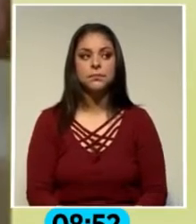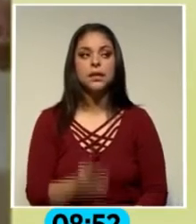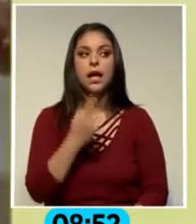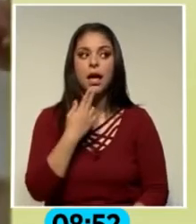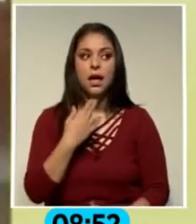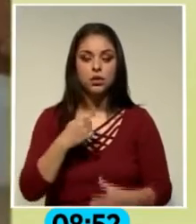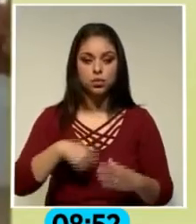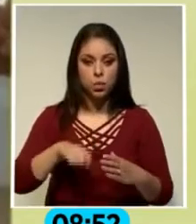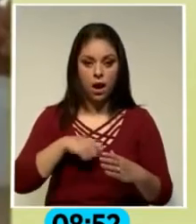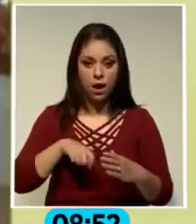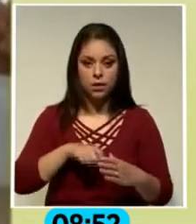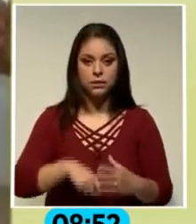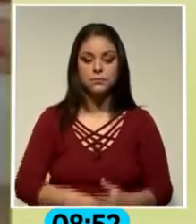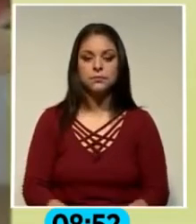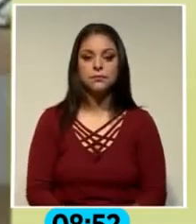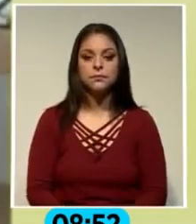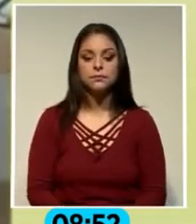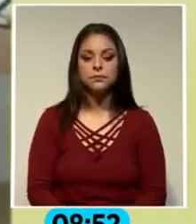azúcar